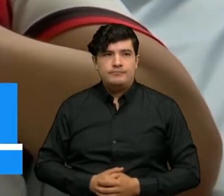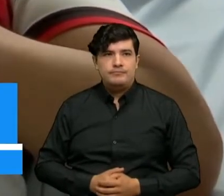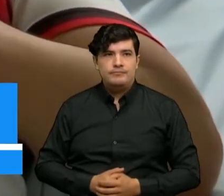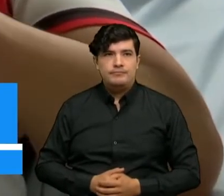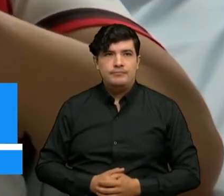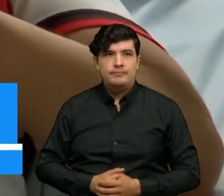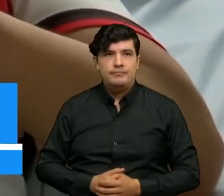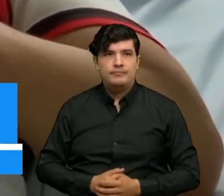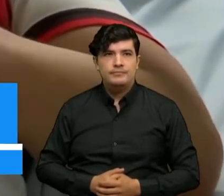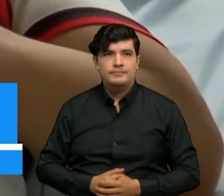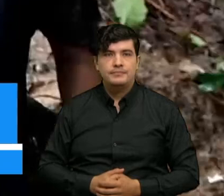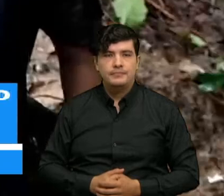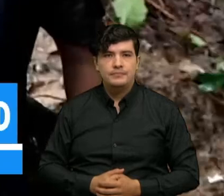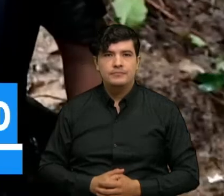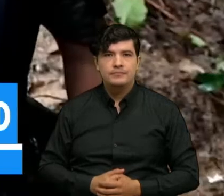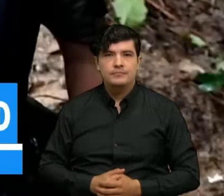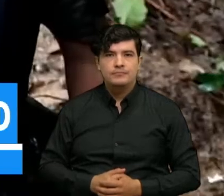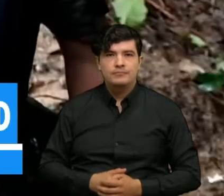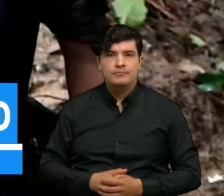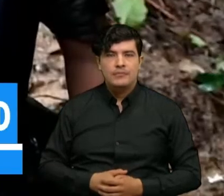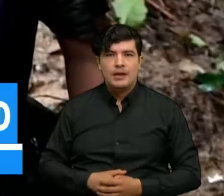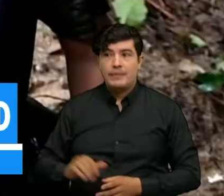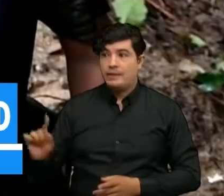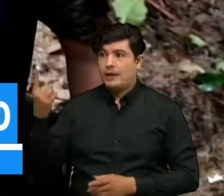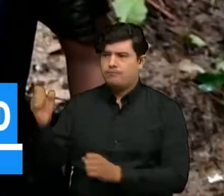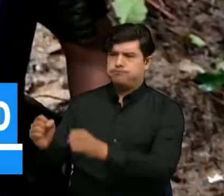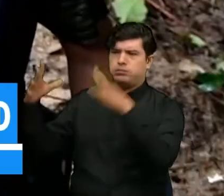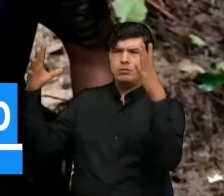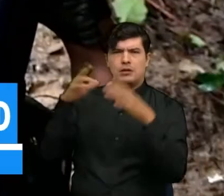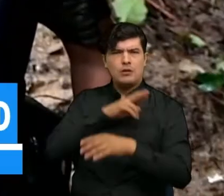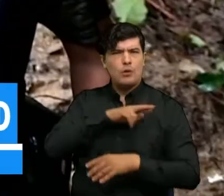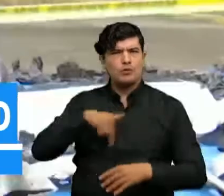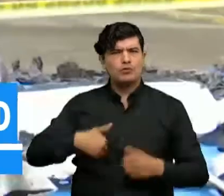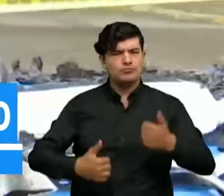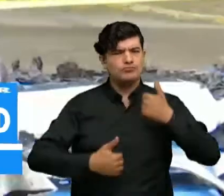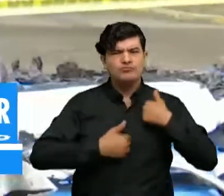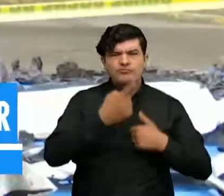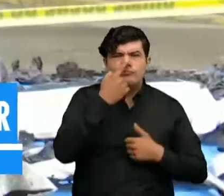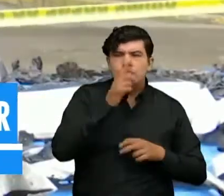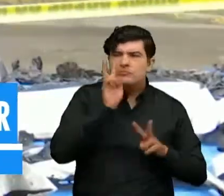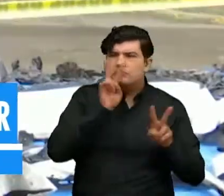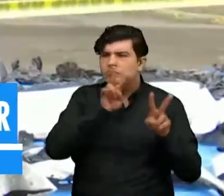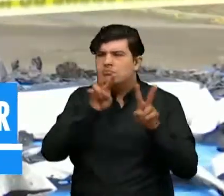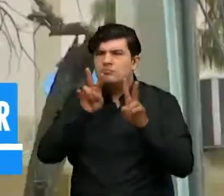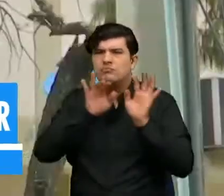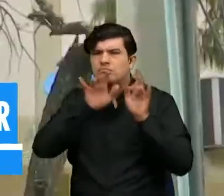entonces ahí vino una segunda explosión. Mientras tanto, el ELN negó la autoría del hecho. Se espera el